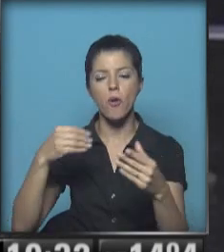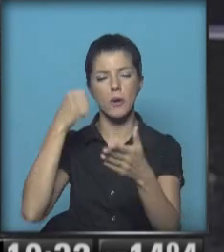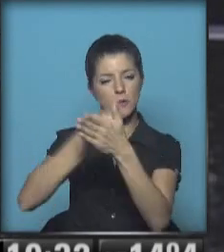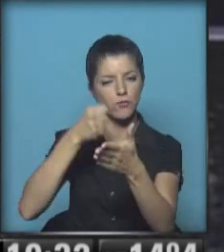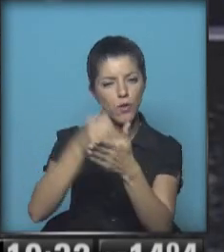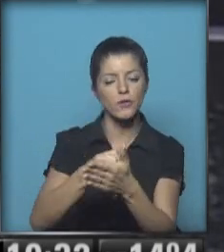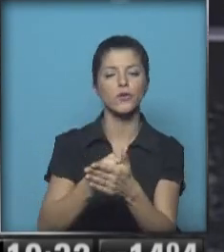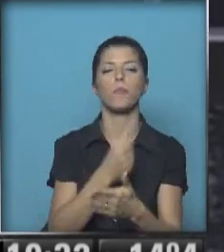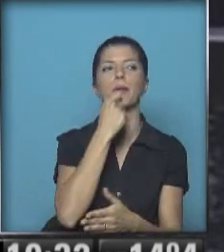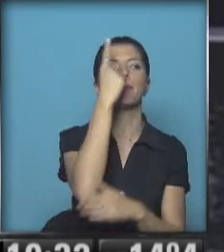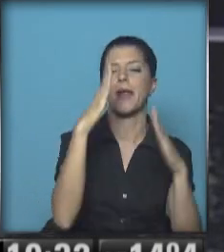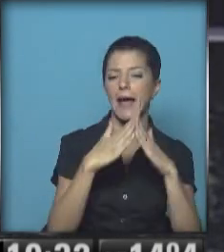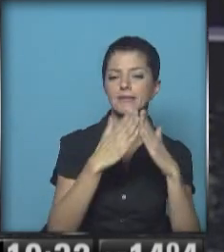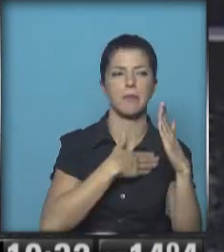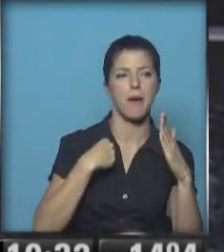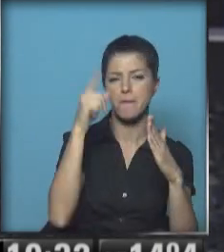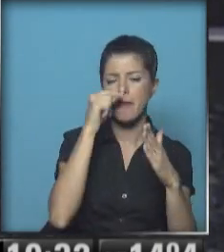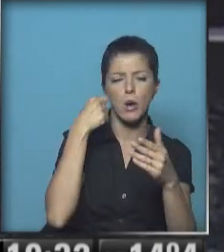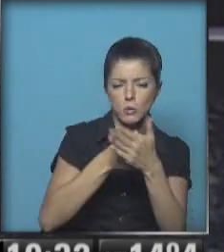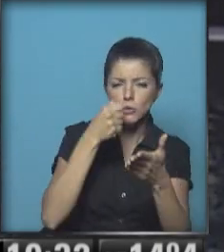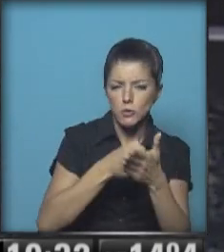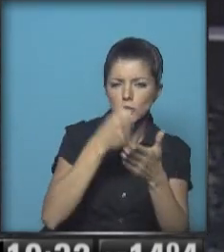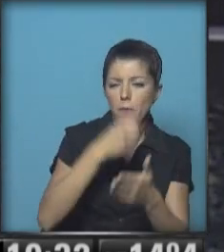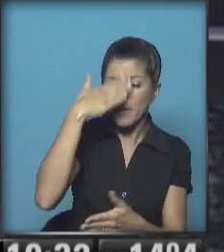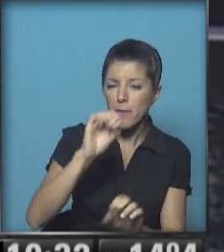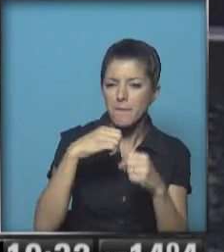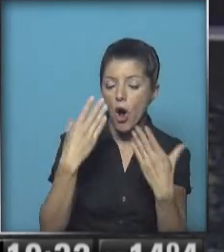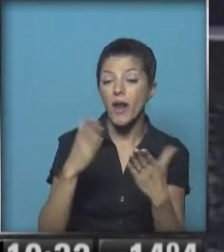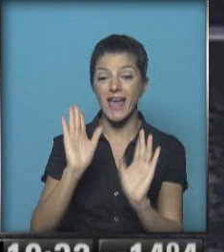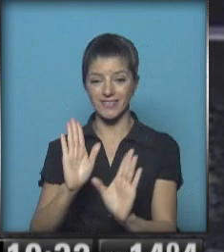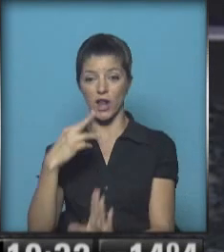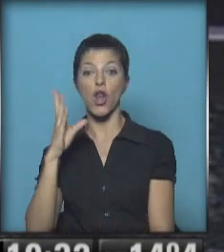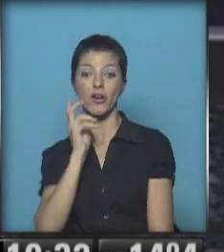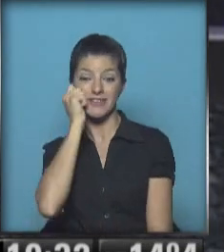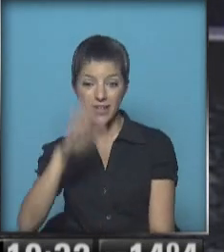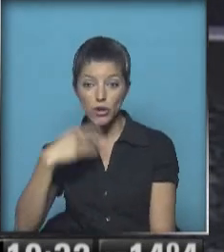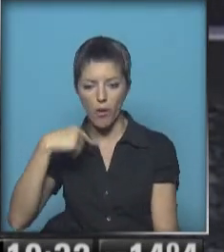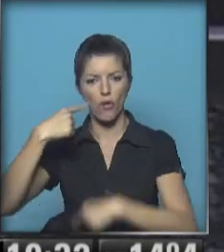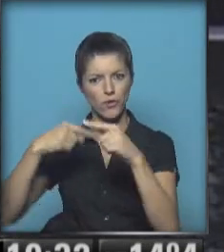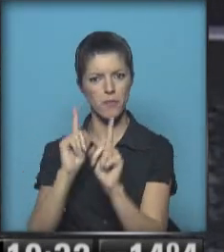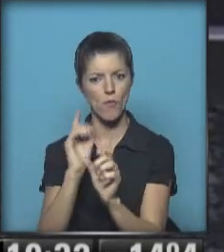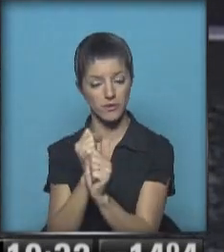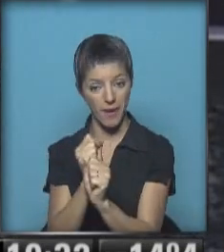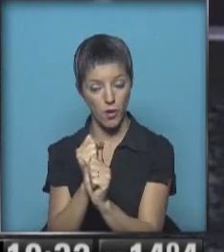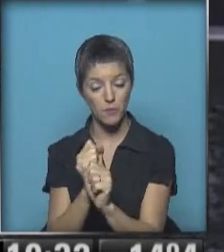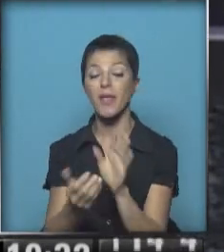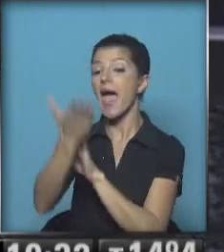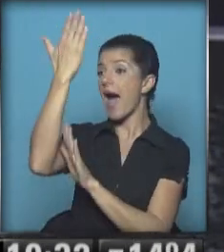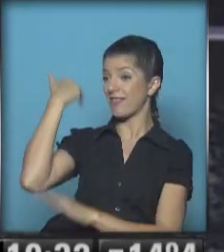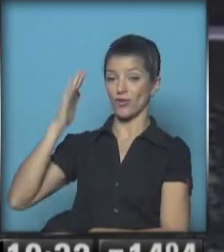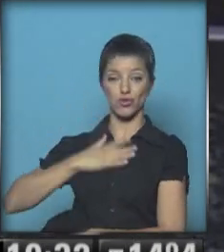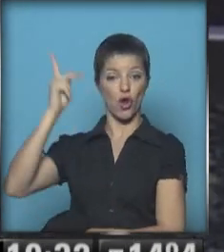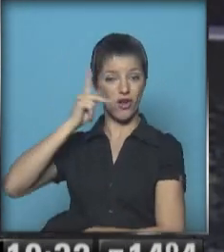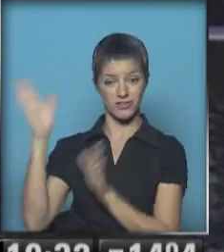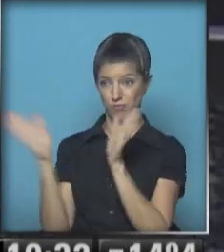los hijos, y los nietos mejoran todavía. Nosotros con Néstor luchamos siempre, y lo decíamos desde Santa Cruz,